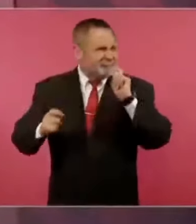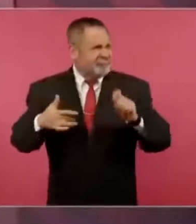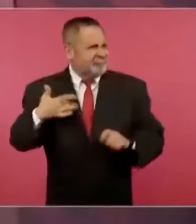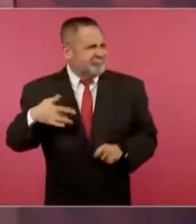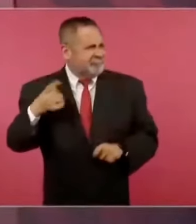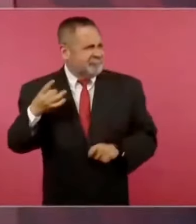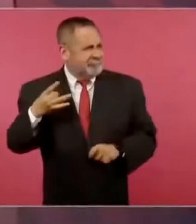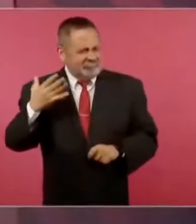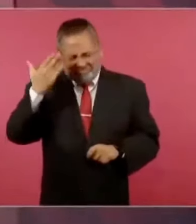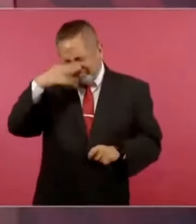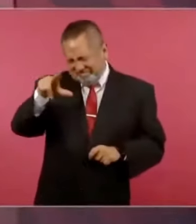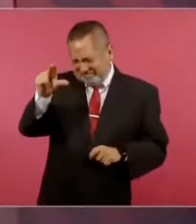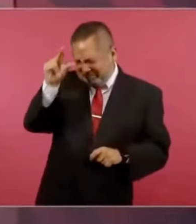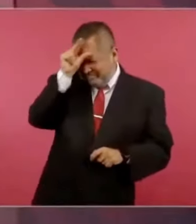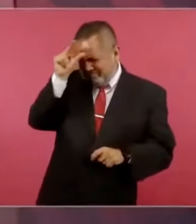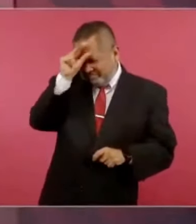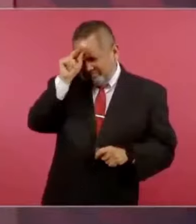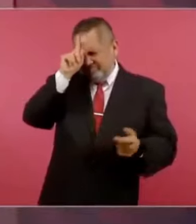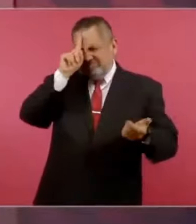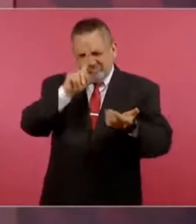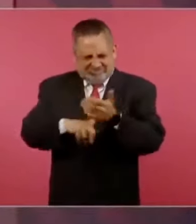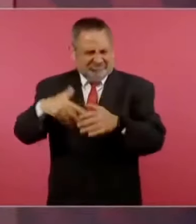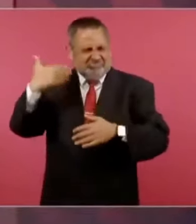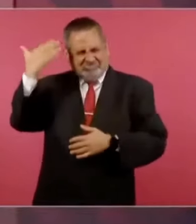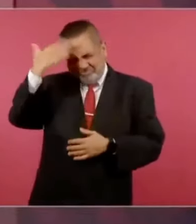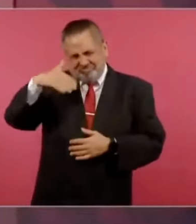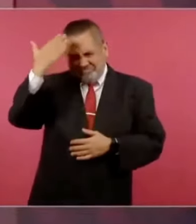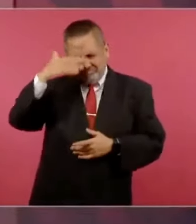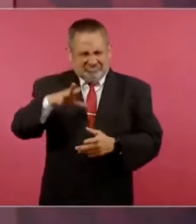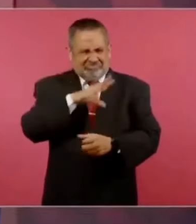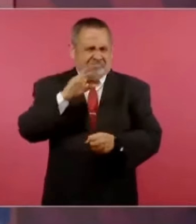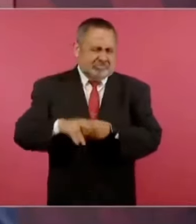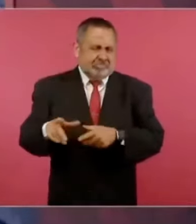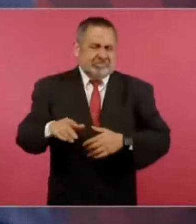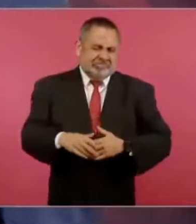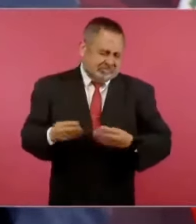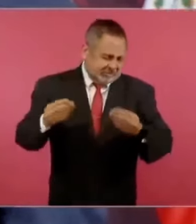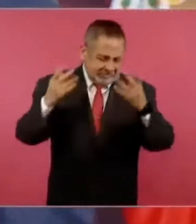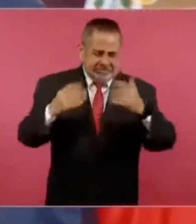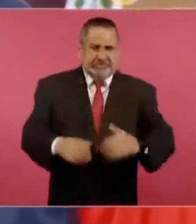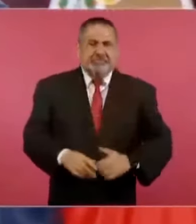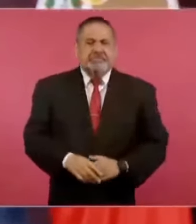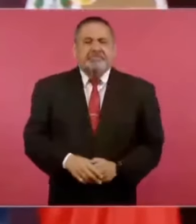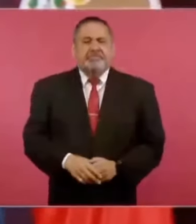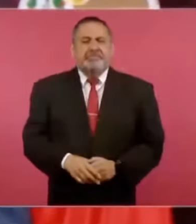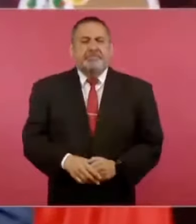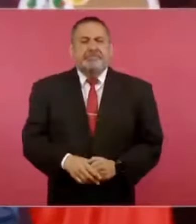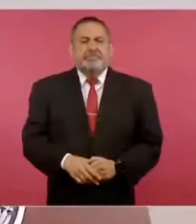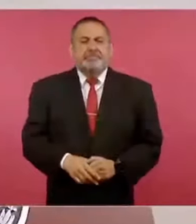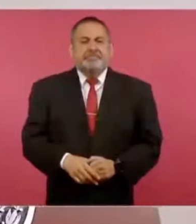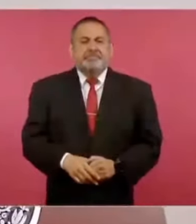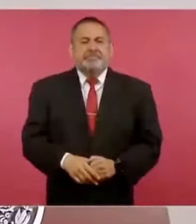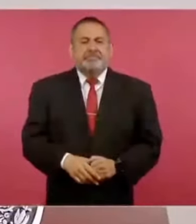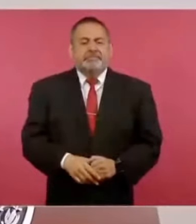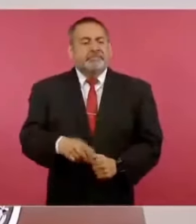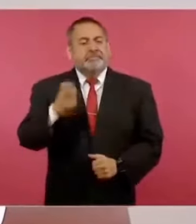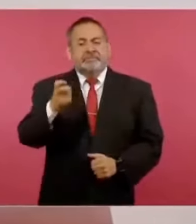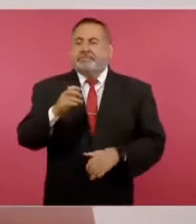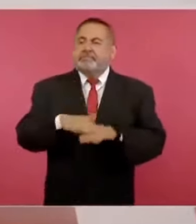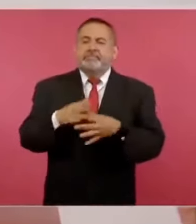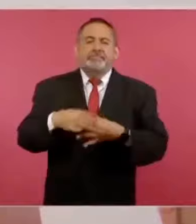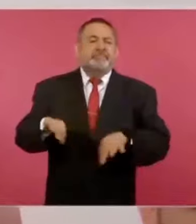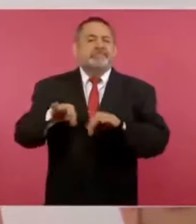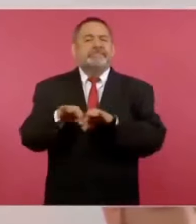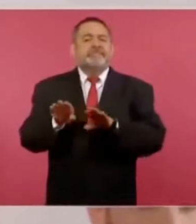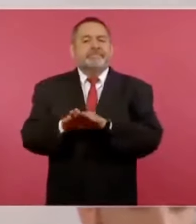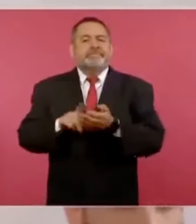Y gente muy consciente. Y repito, este es de los logros más